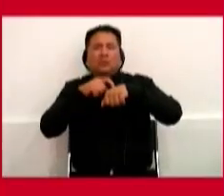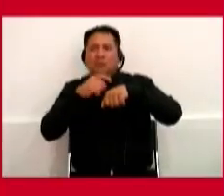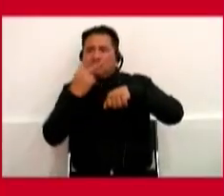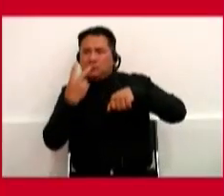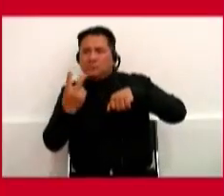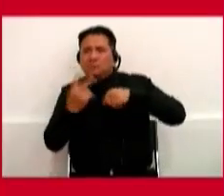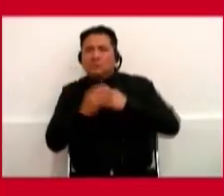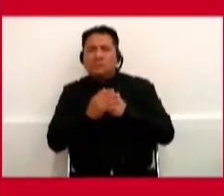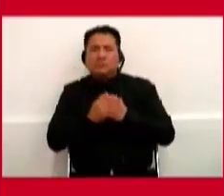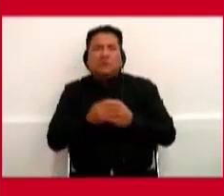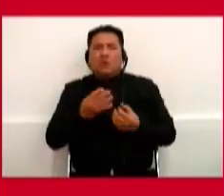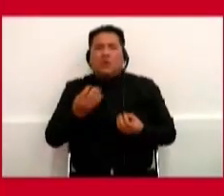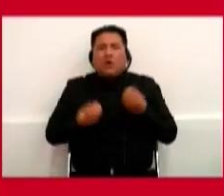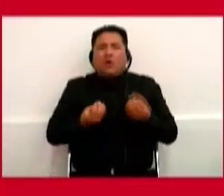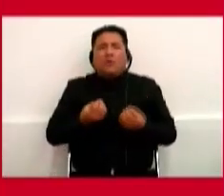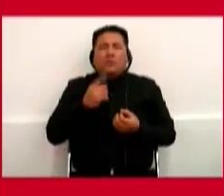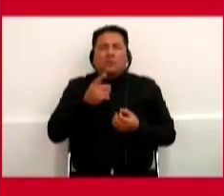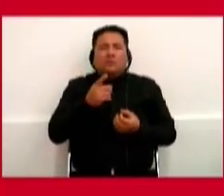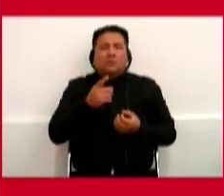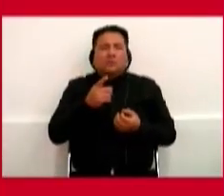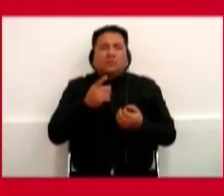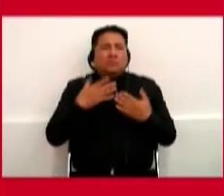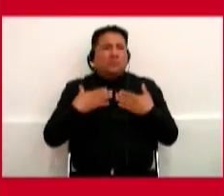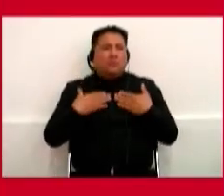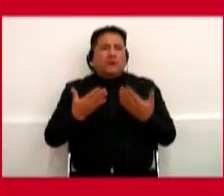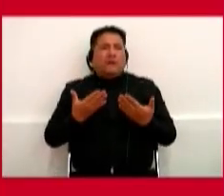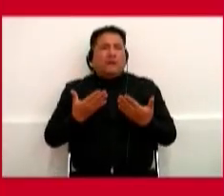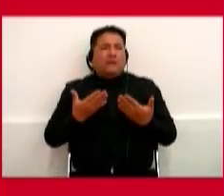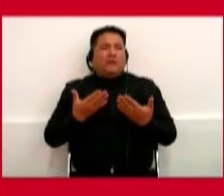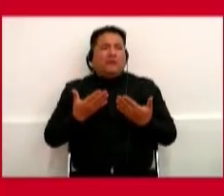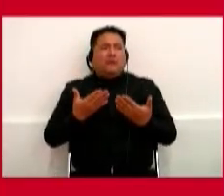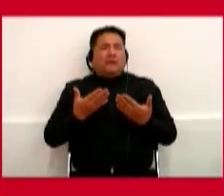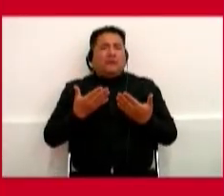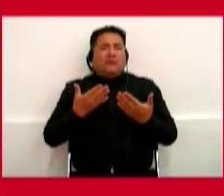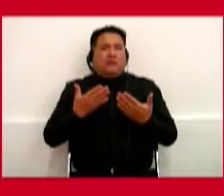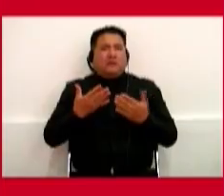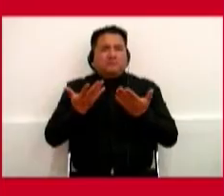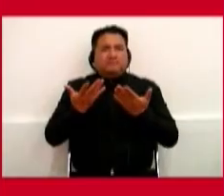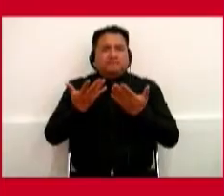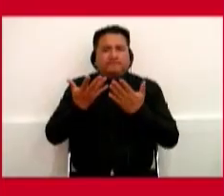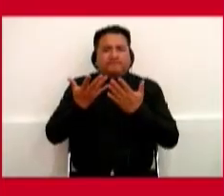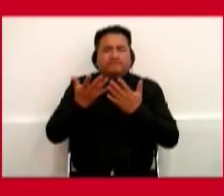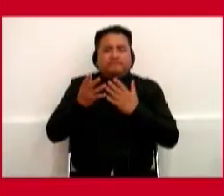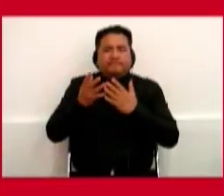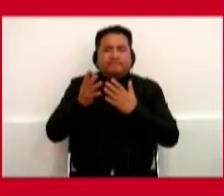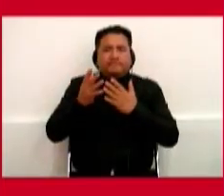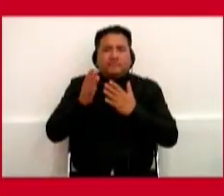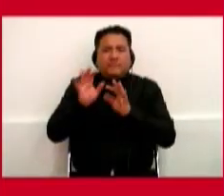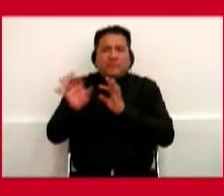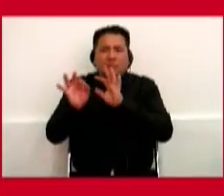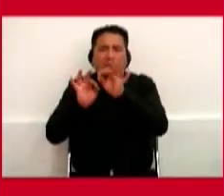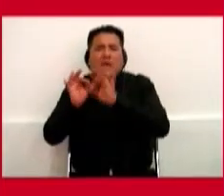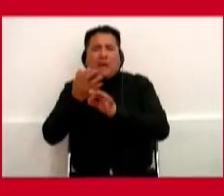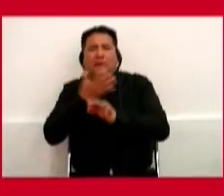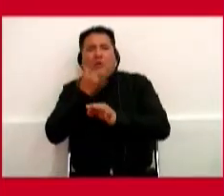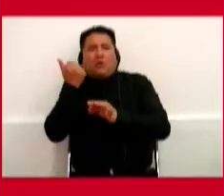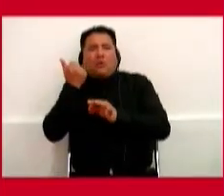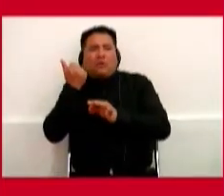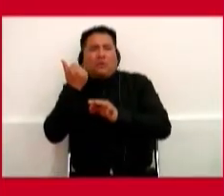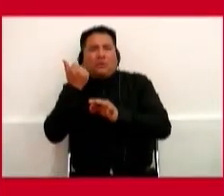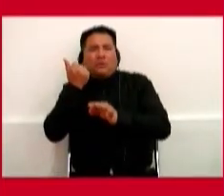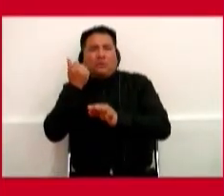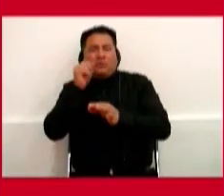Correcto. ¿Cómo a través de esta metodología tú puedes ubicar el mejor punto para hacer la transición de un open pit, por